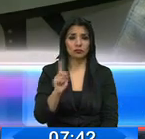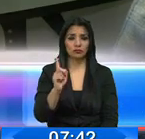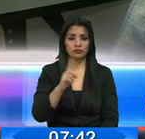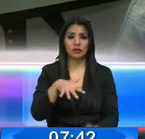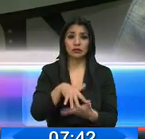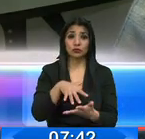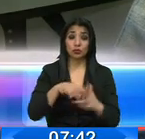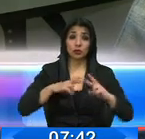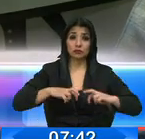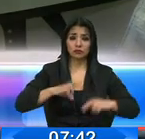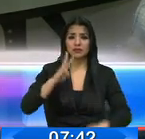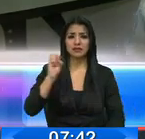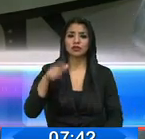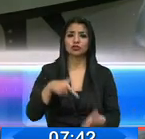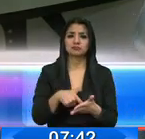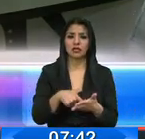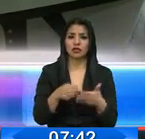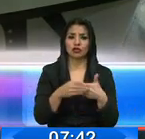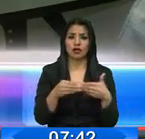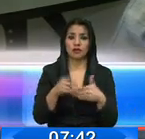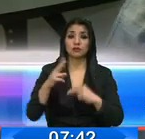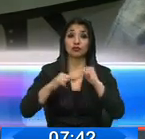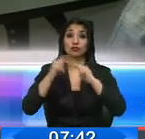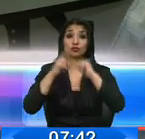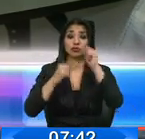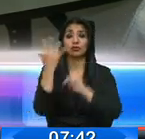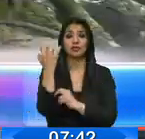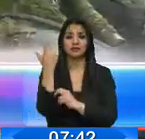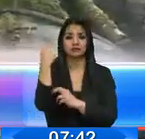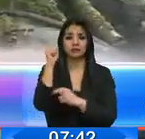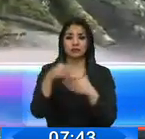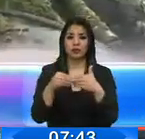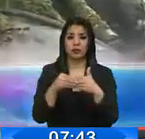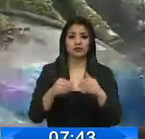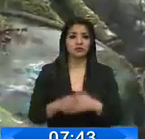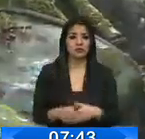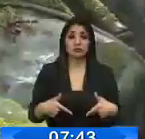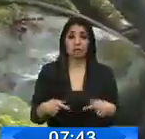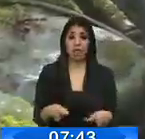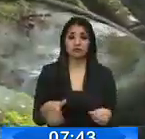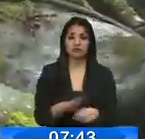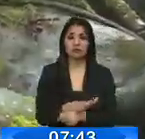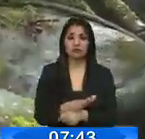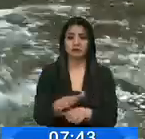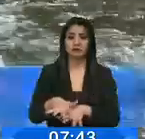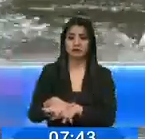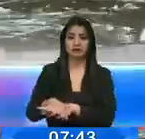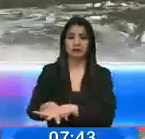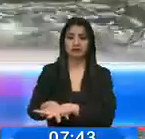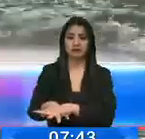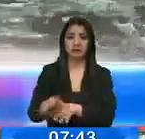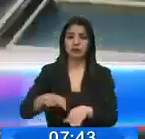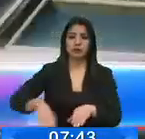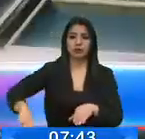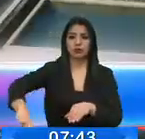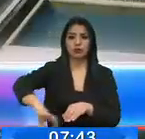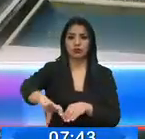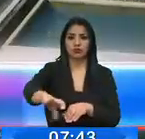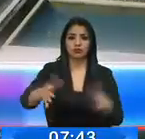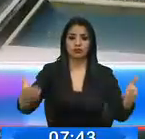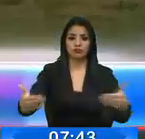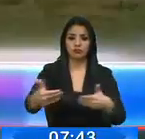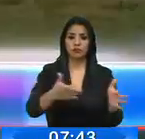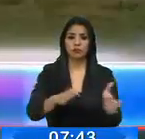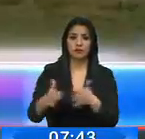estudio cuesta 600.000 dólares y la construcción 15 millones de dólares. Los costos cubrirían las dos captaciones, línea de conducción, planta de